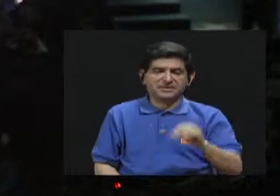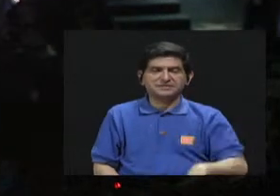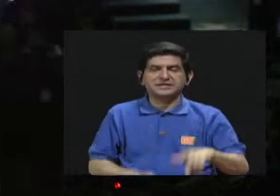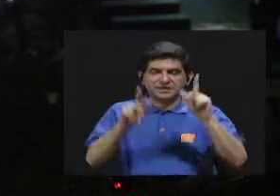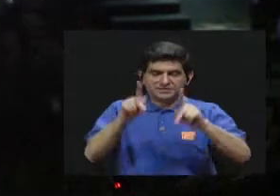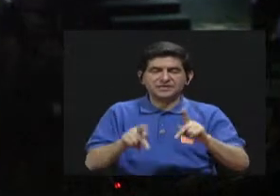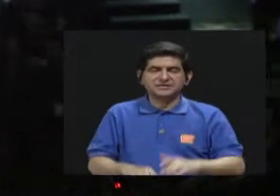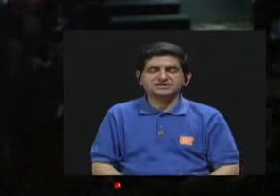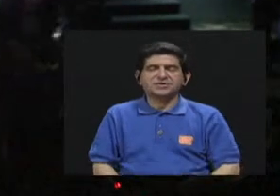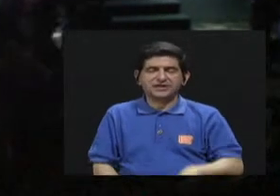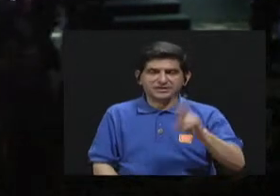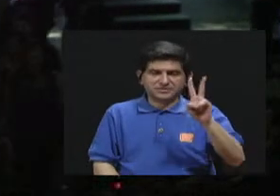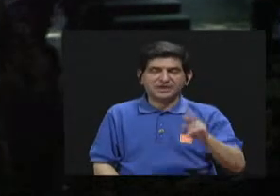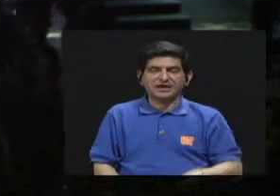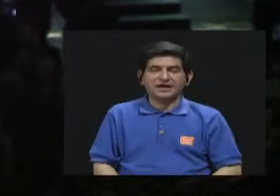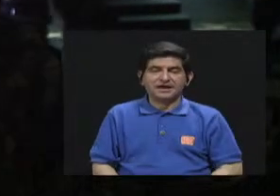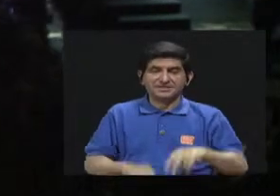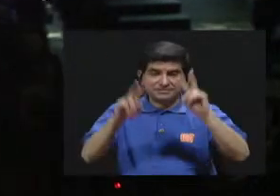Vega, hermanos.